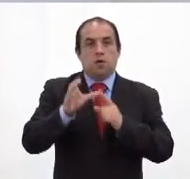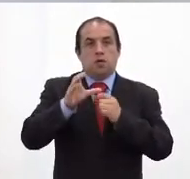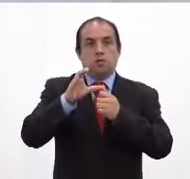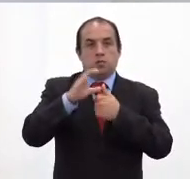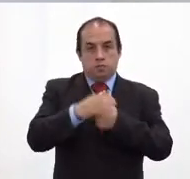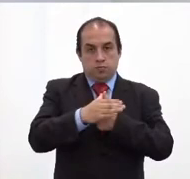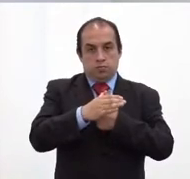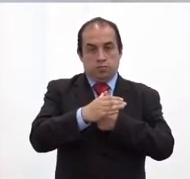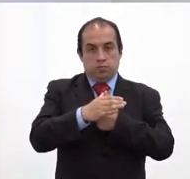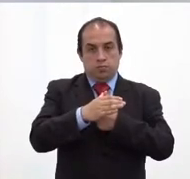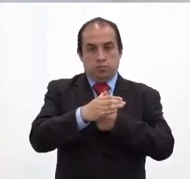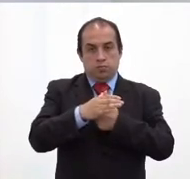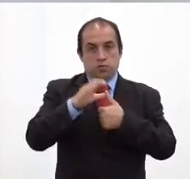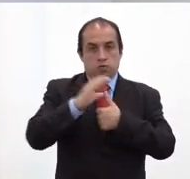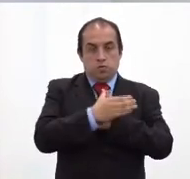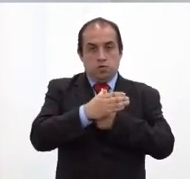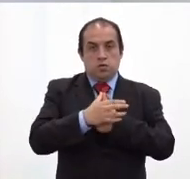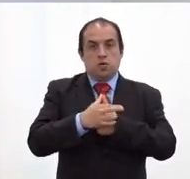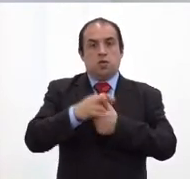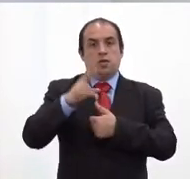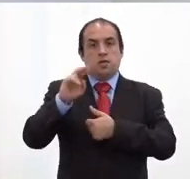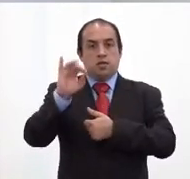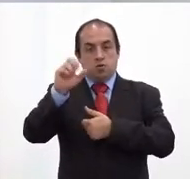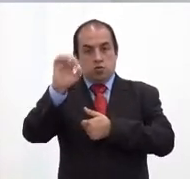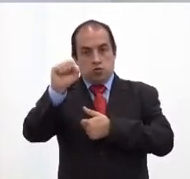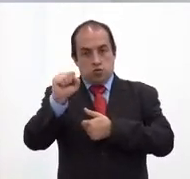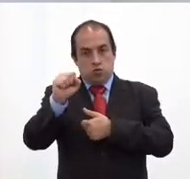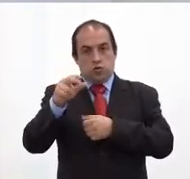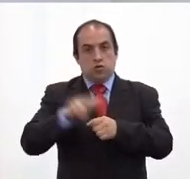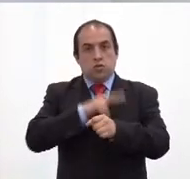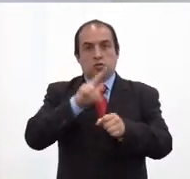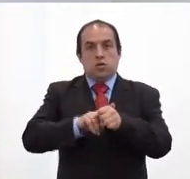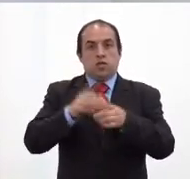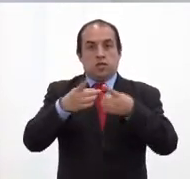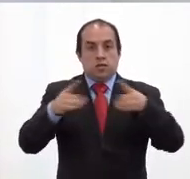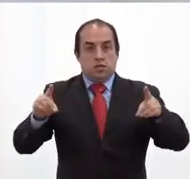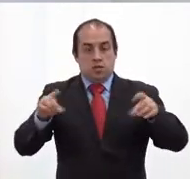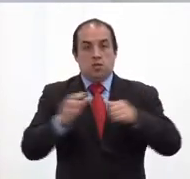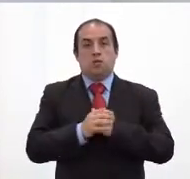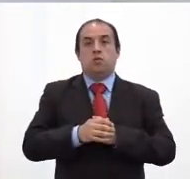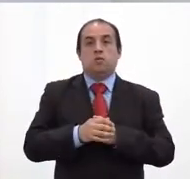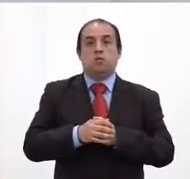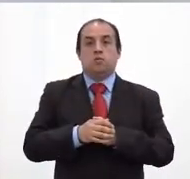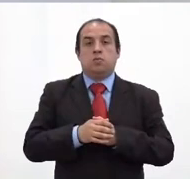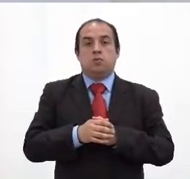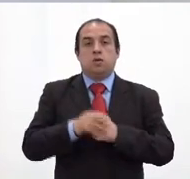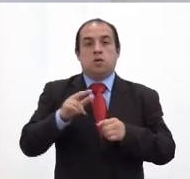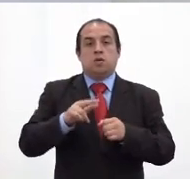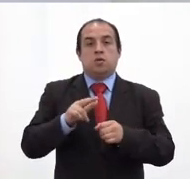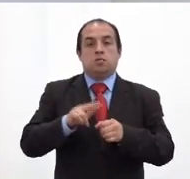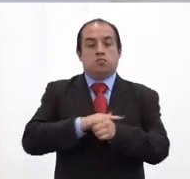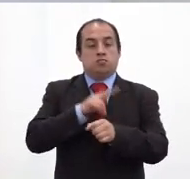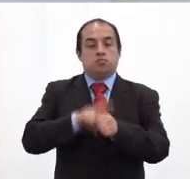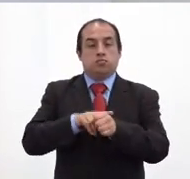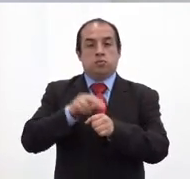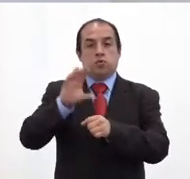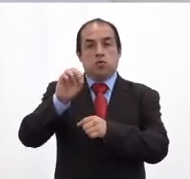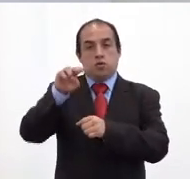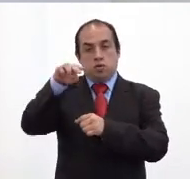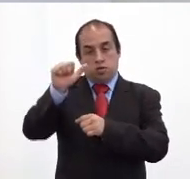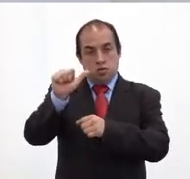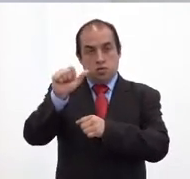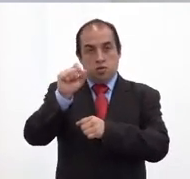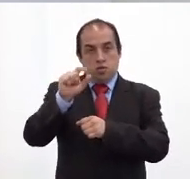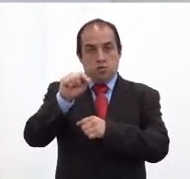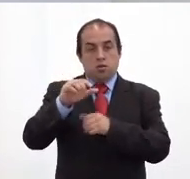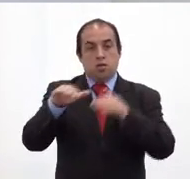de Recursos Naturales y Desarrollo Rural, Corena, y la parte baja la está haciendo actualmente el